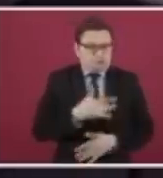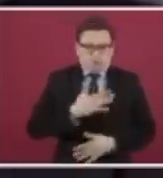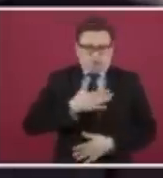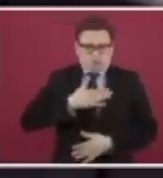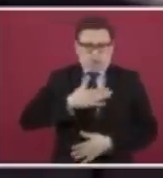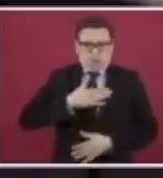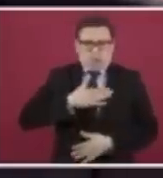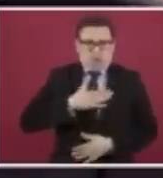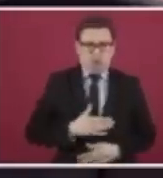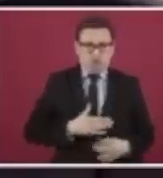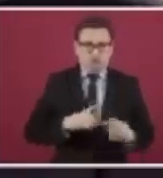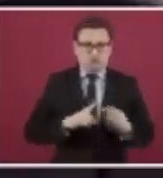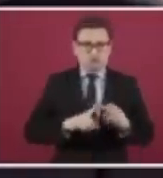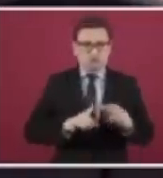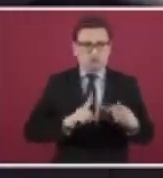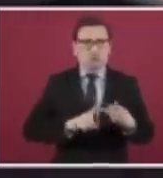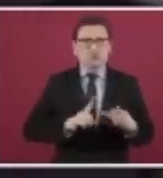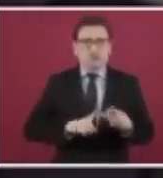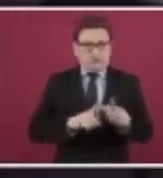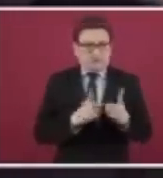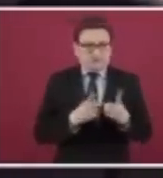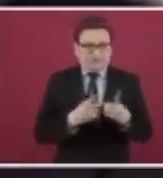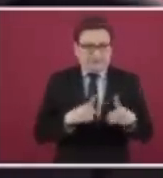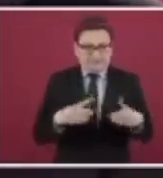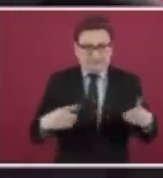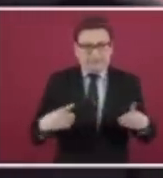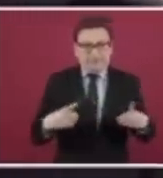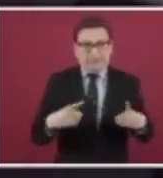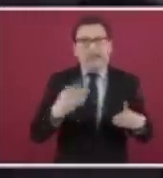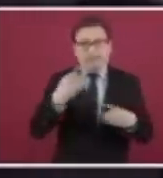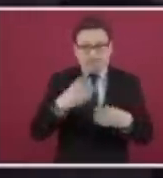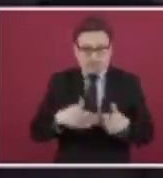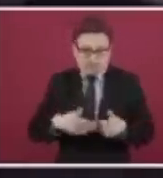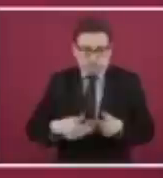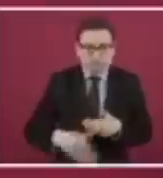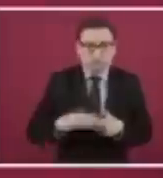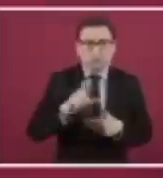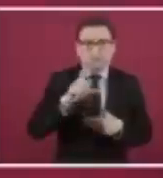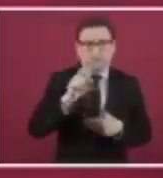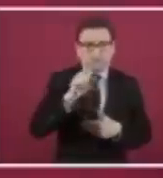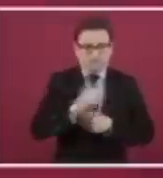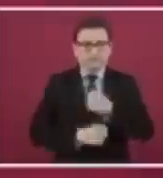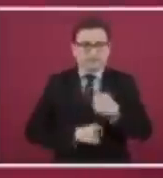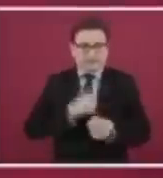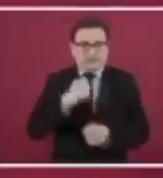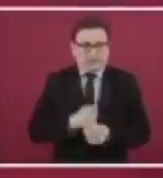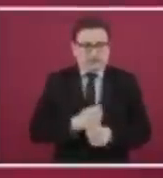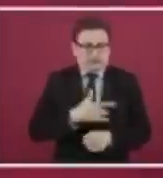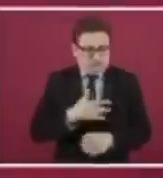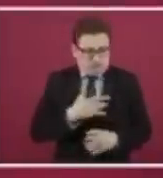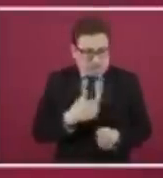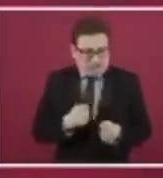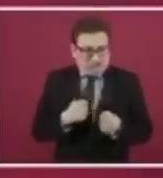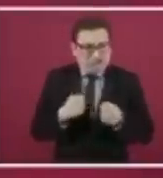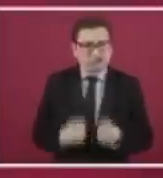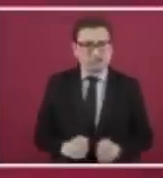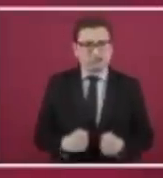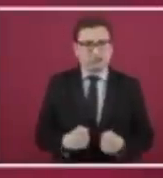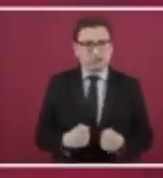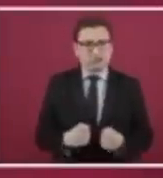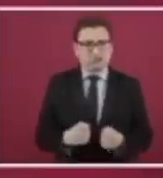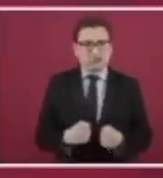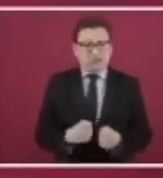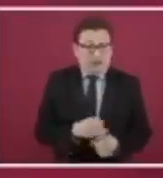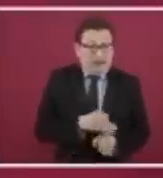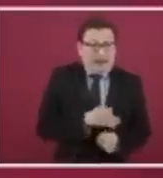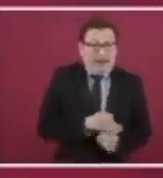y por el desarrollo. En los próximos 20 años se va a consolidar. O sea, a partir de